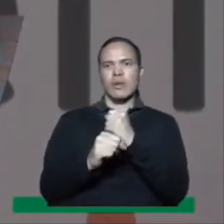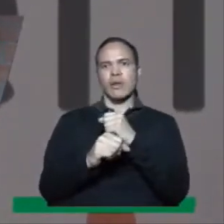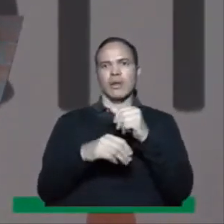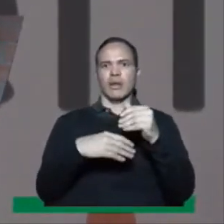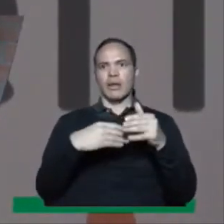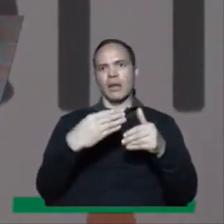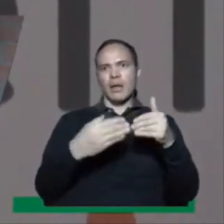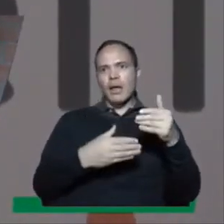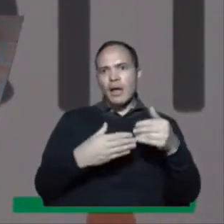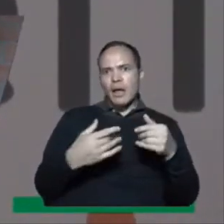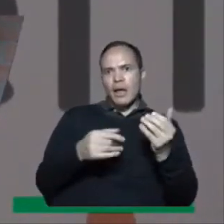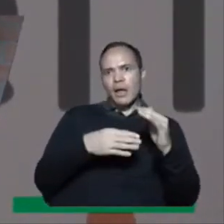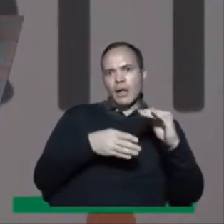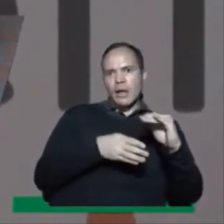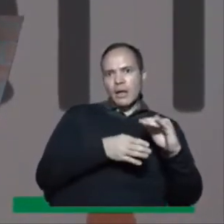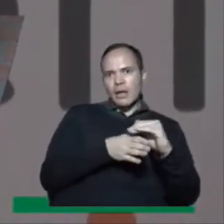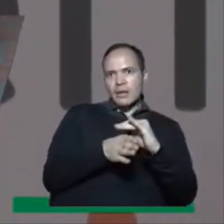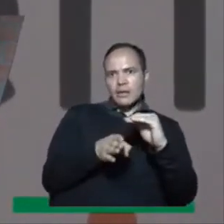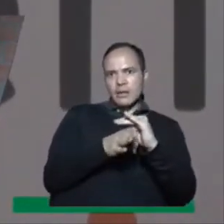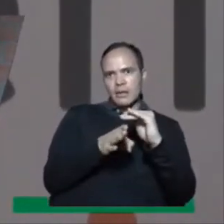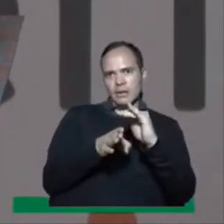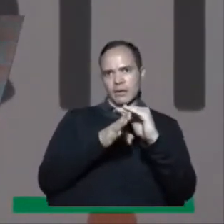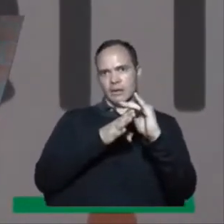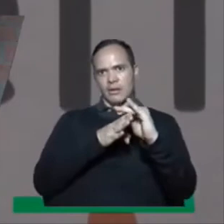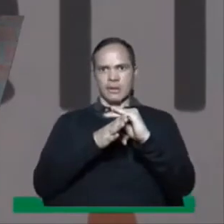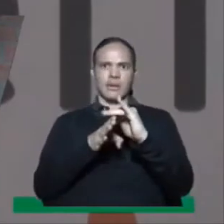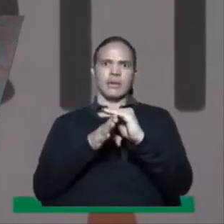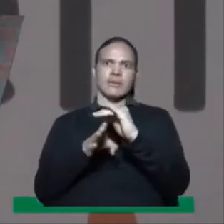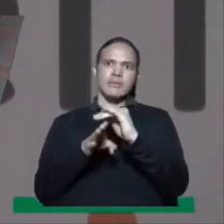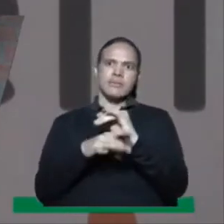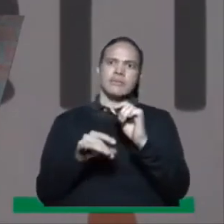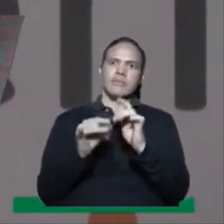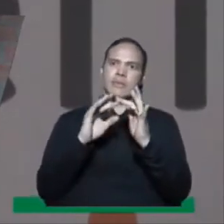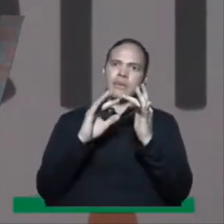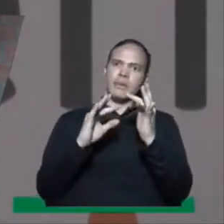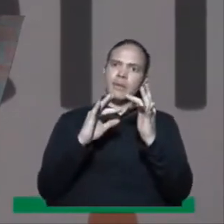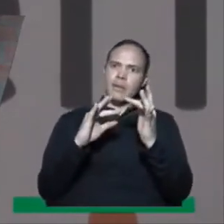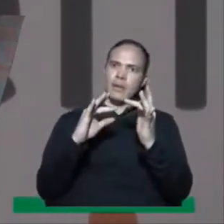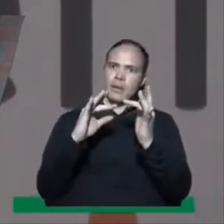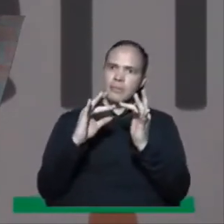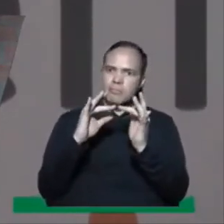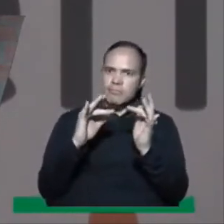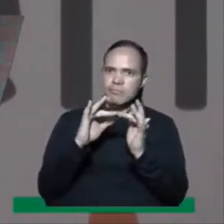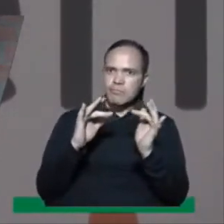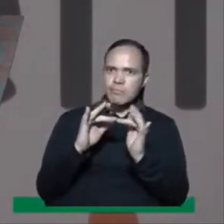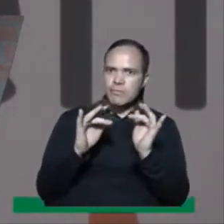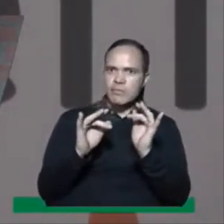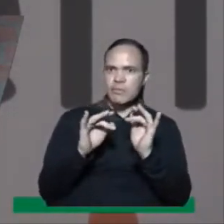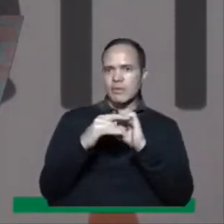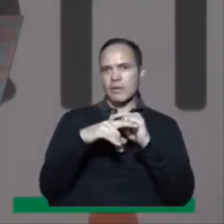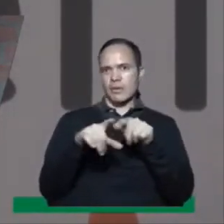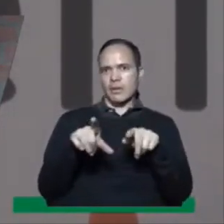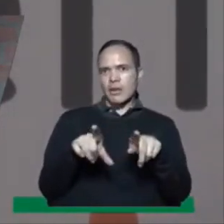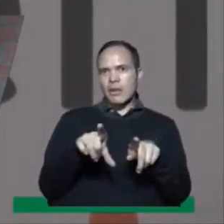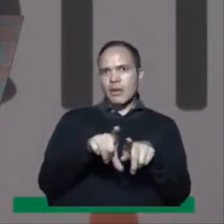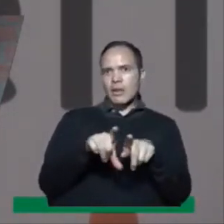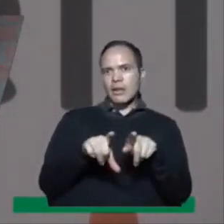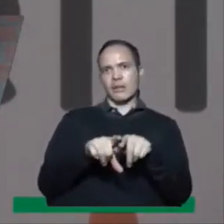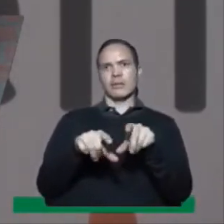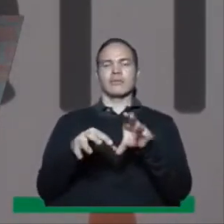a los visitantes extranjeros que nos visitan y poder tener por lo menos intentar algún pequeño diálogo y también